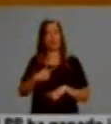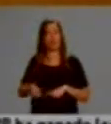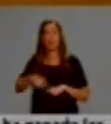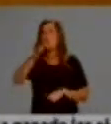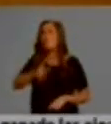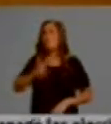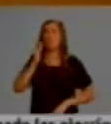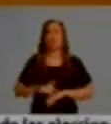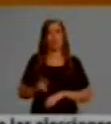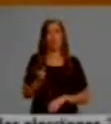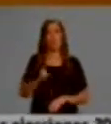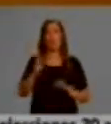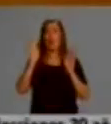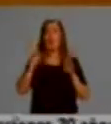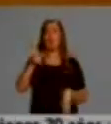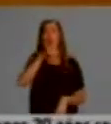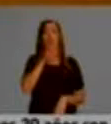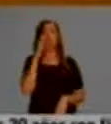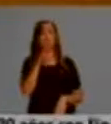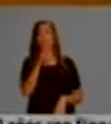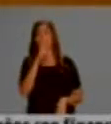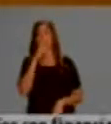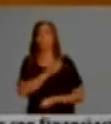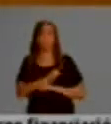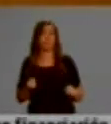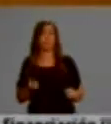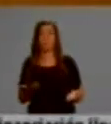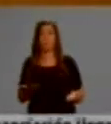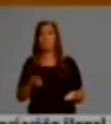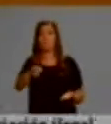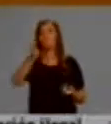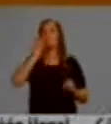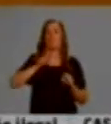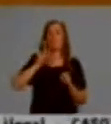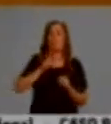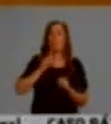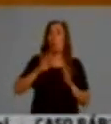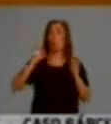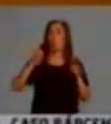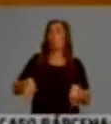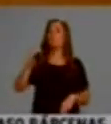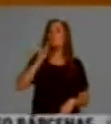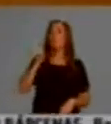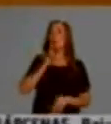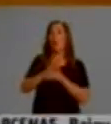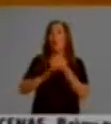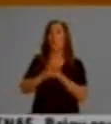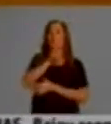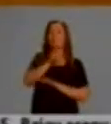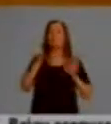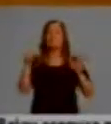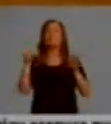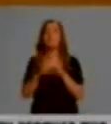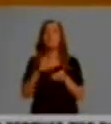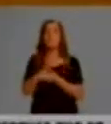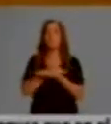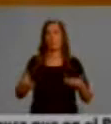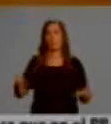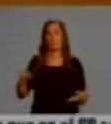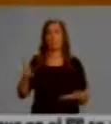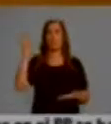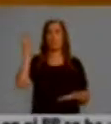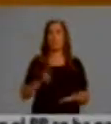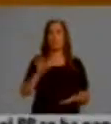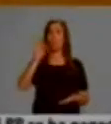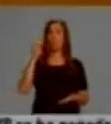con los incumplimientos han perdido su legitimidad de origen, con las mentiras. La última mentira es sobre los 36.000 millones de recursos